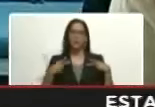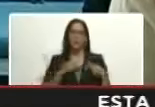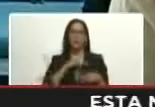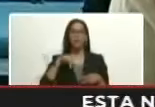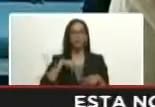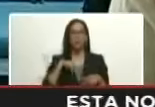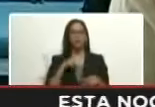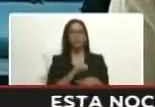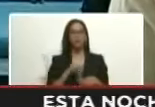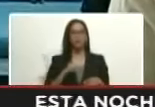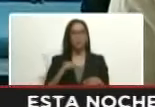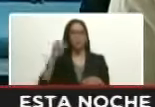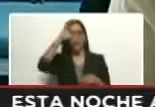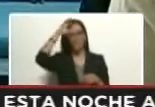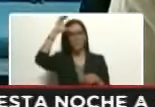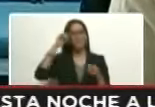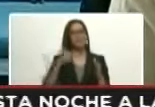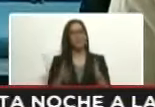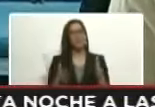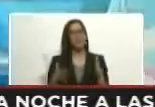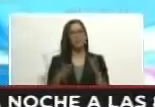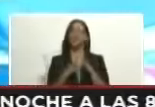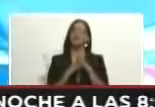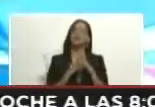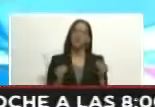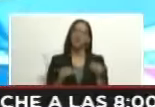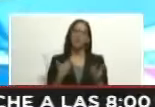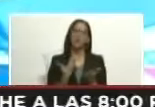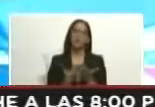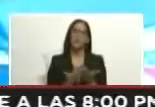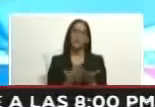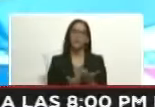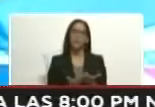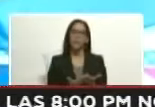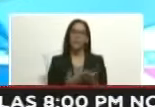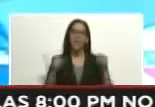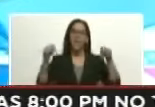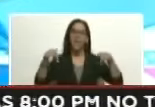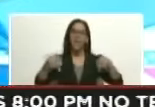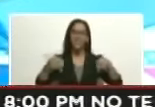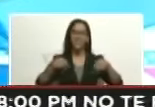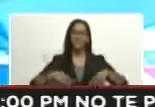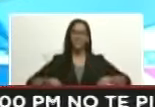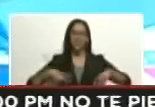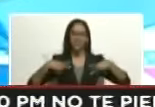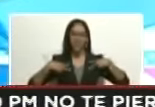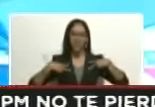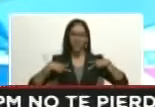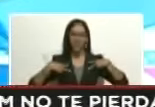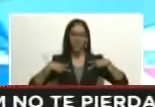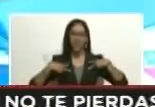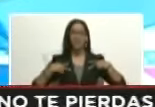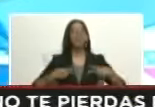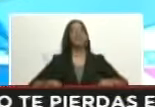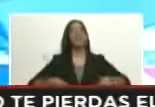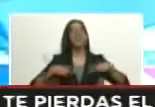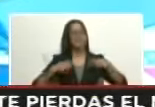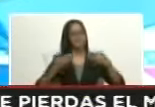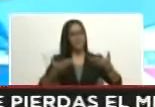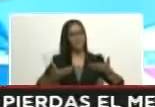nosotros somos capaces de lograr todo lo que nos planteemos en esta vida y en las vidas que